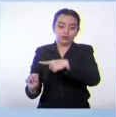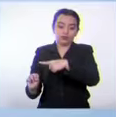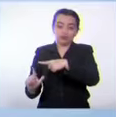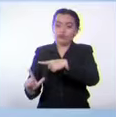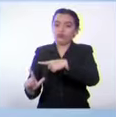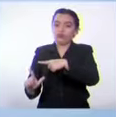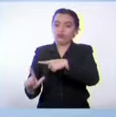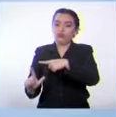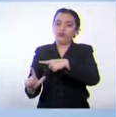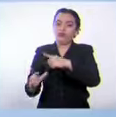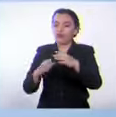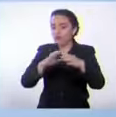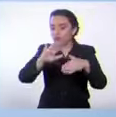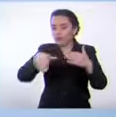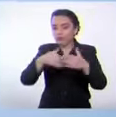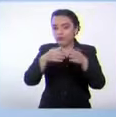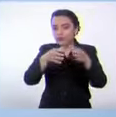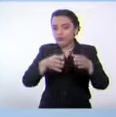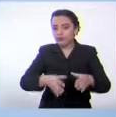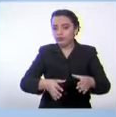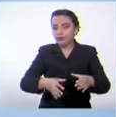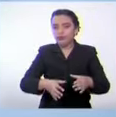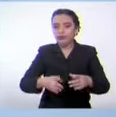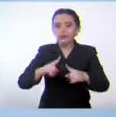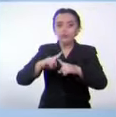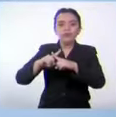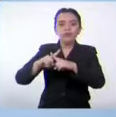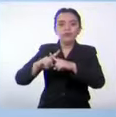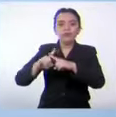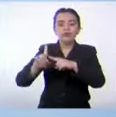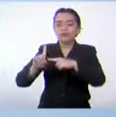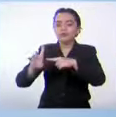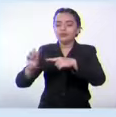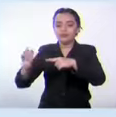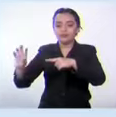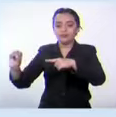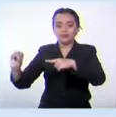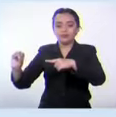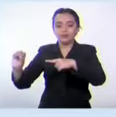de disolución multiplicado por 100.